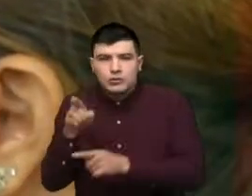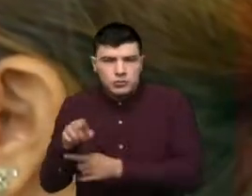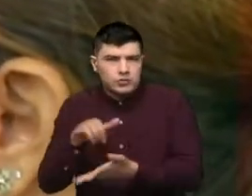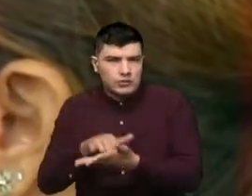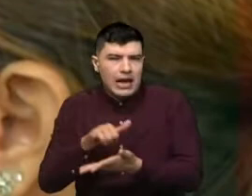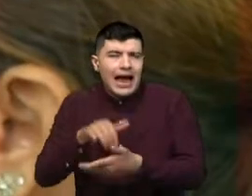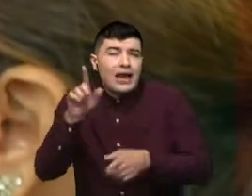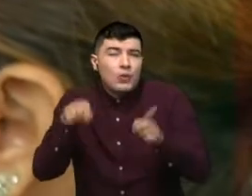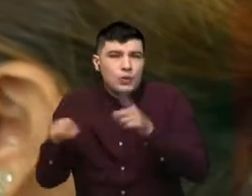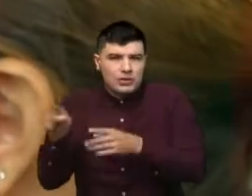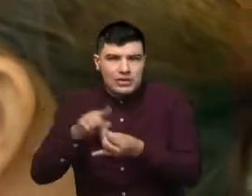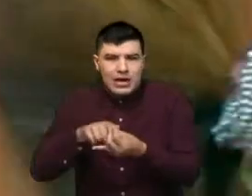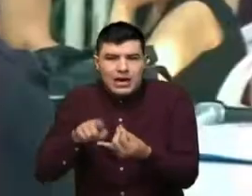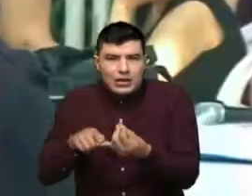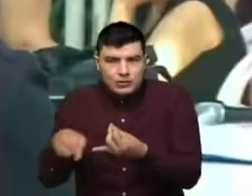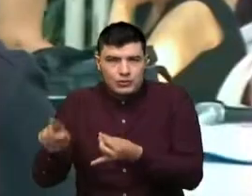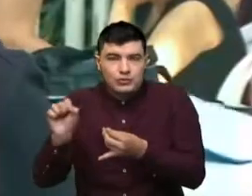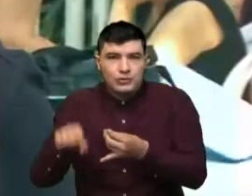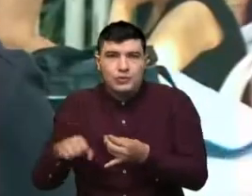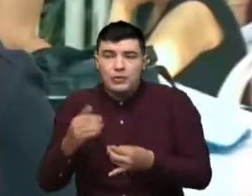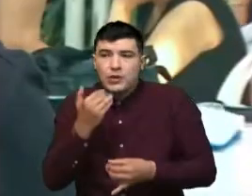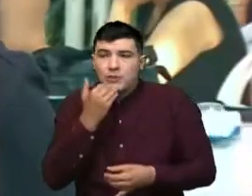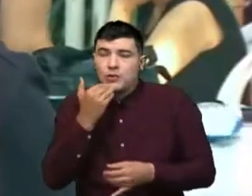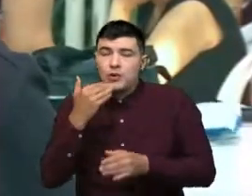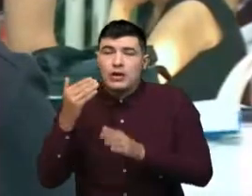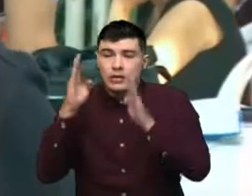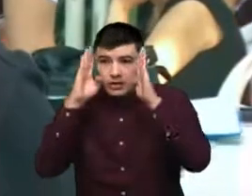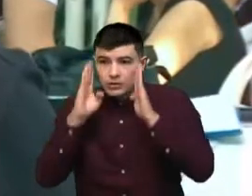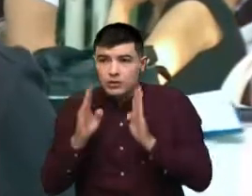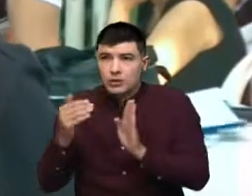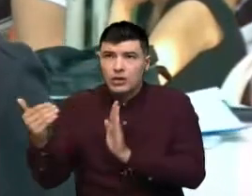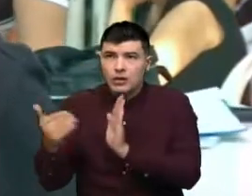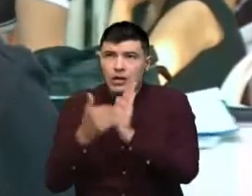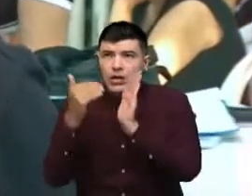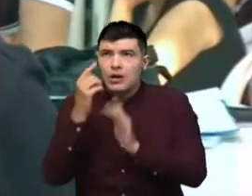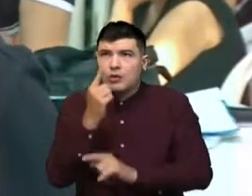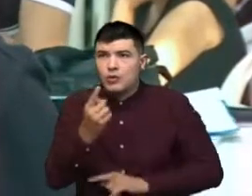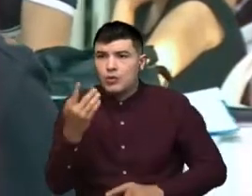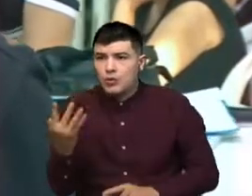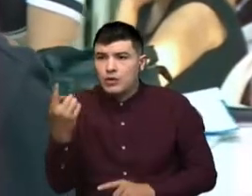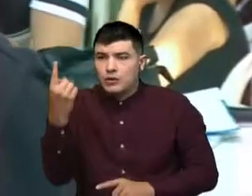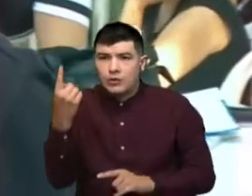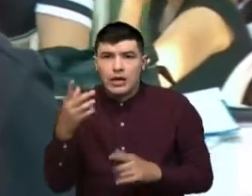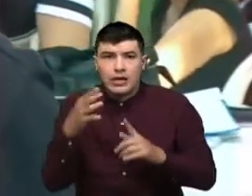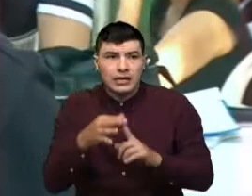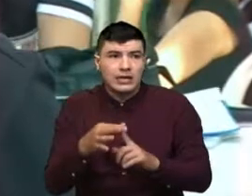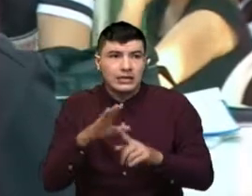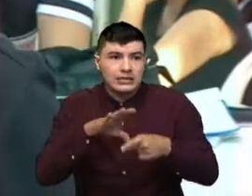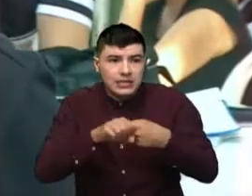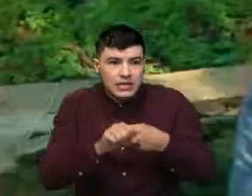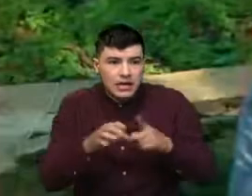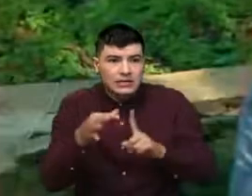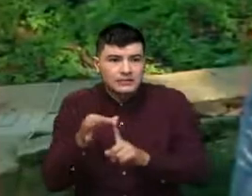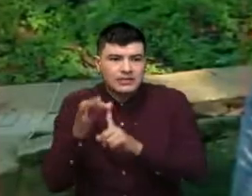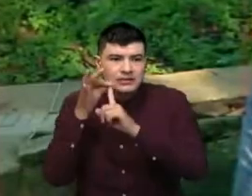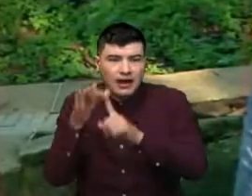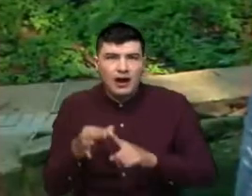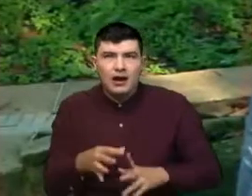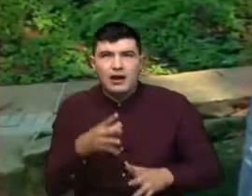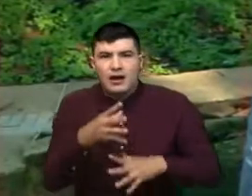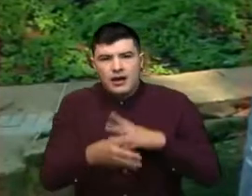atender las denuncias que ingresen por el 141 prioritaria es también en